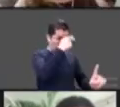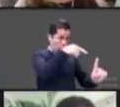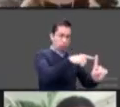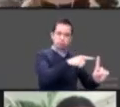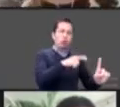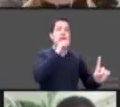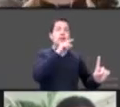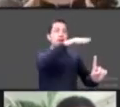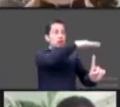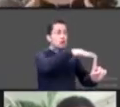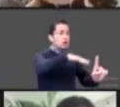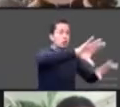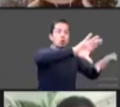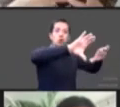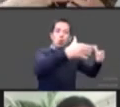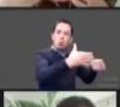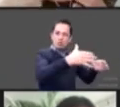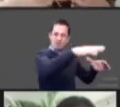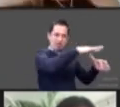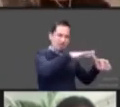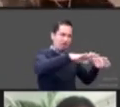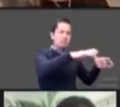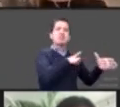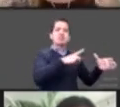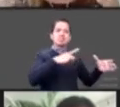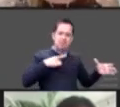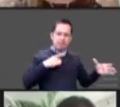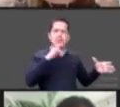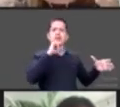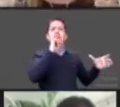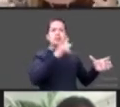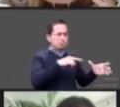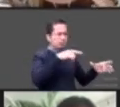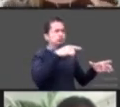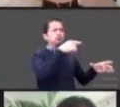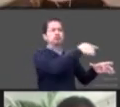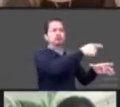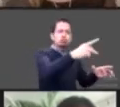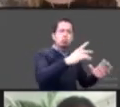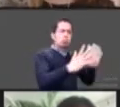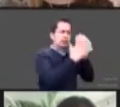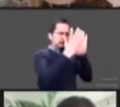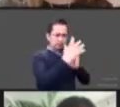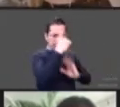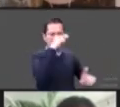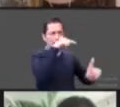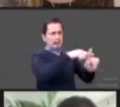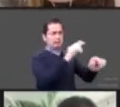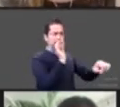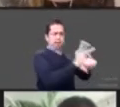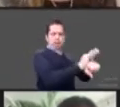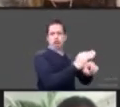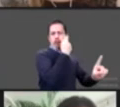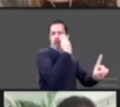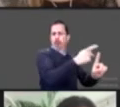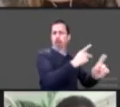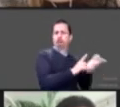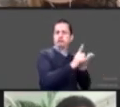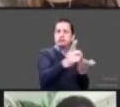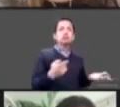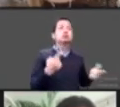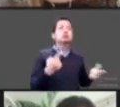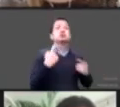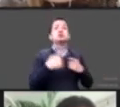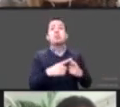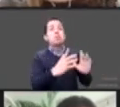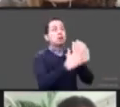de en este caso la o el joven. Es qué tanto se involucra a la familia, qué tanto los docentes, qué tanto también a los docentes les